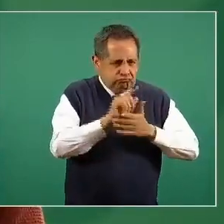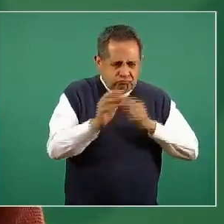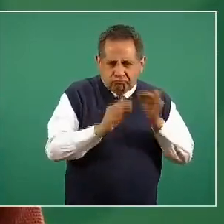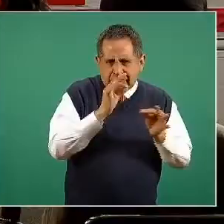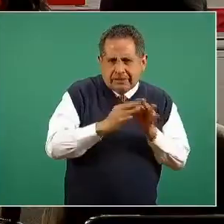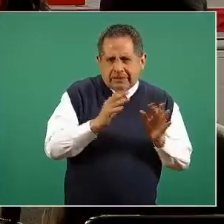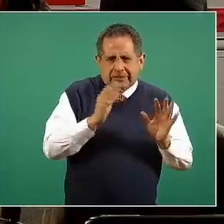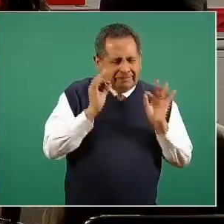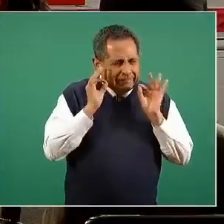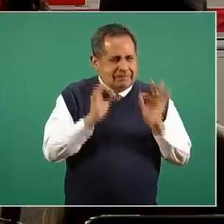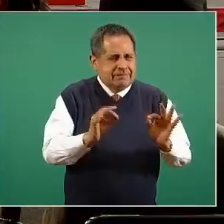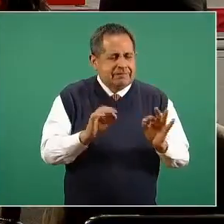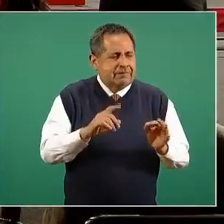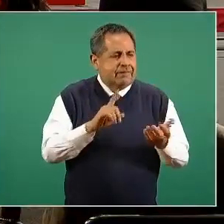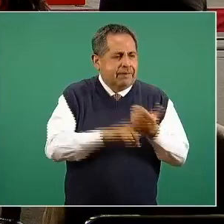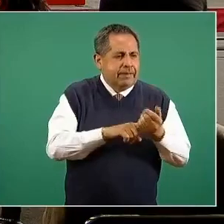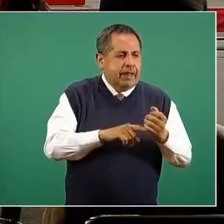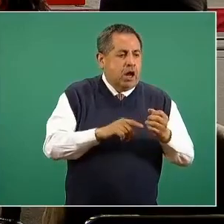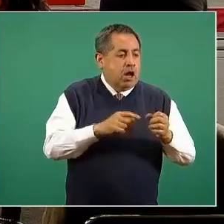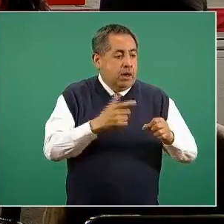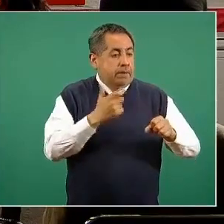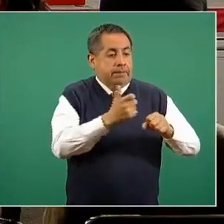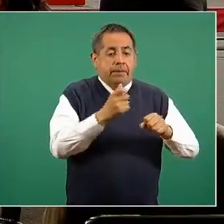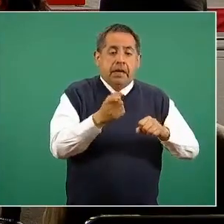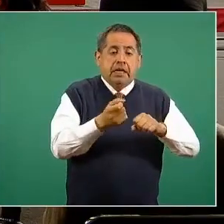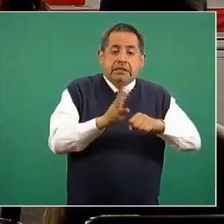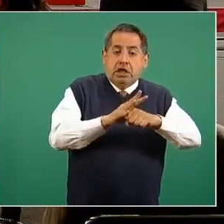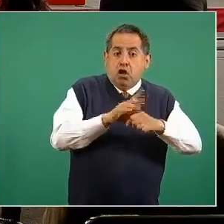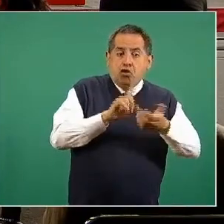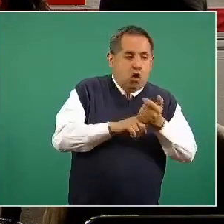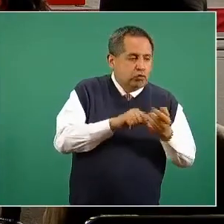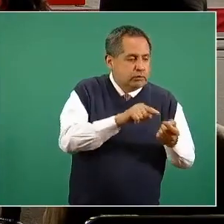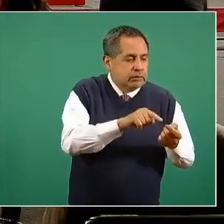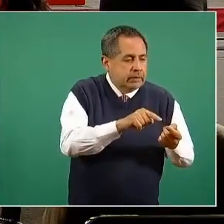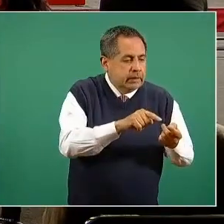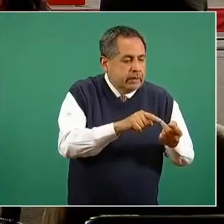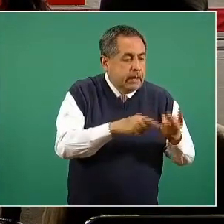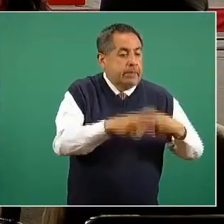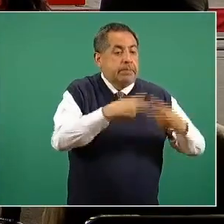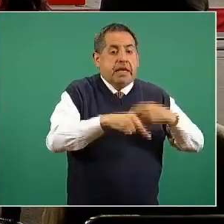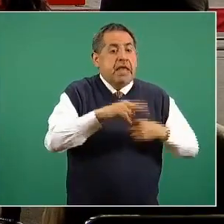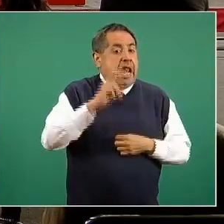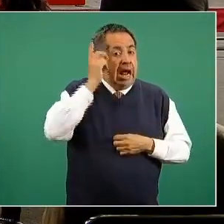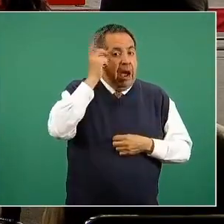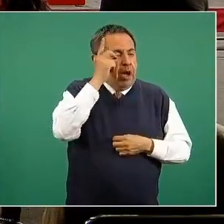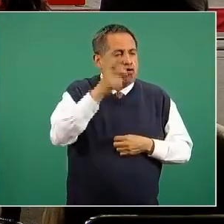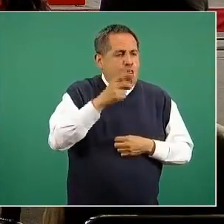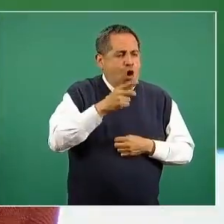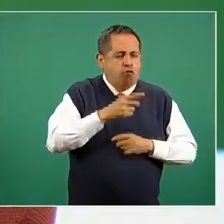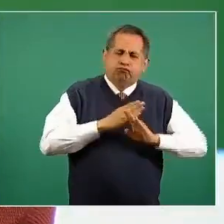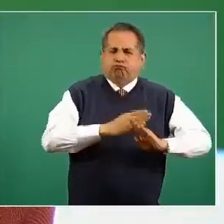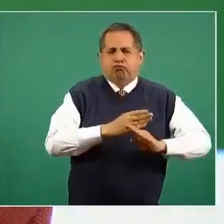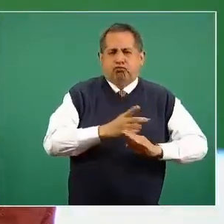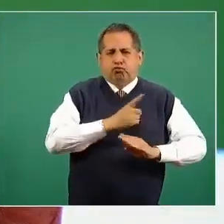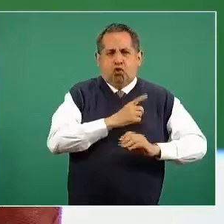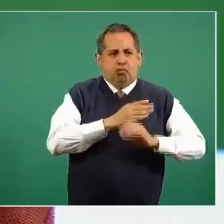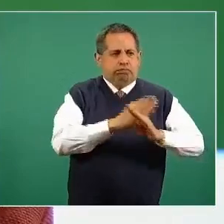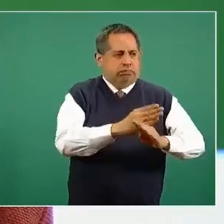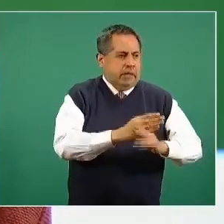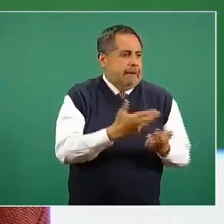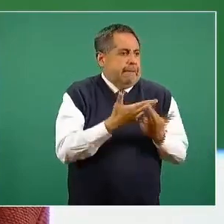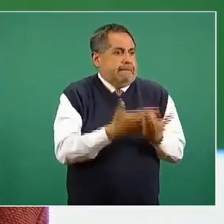ser antígenos del virus SARS-CoV-2, y eso induce una respuesta inmune en el propio caballo y se fabrican